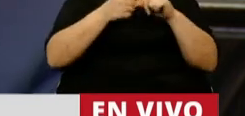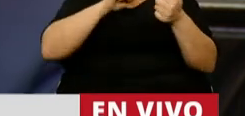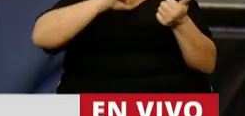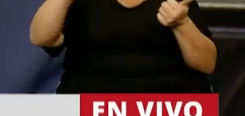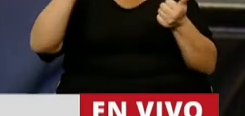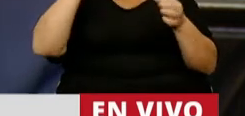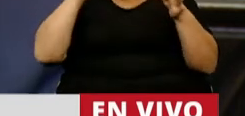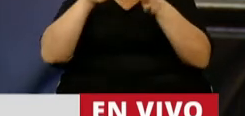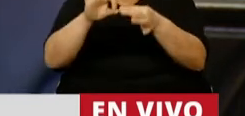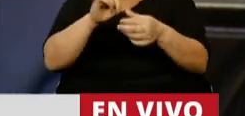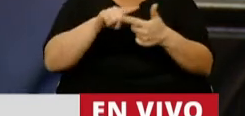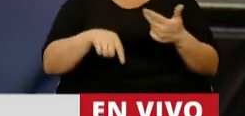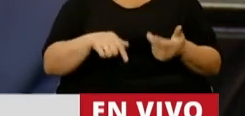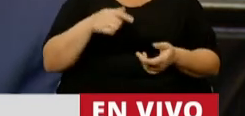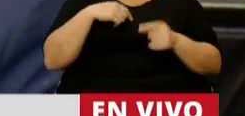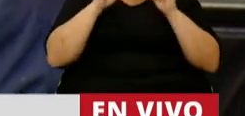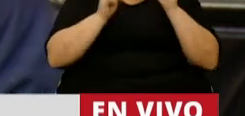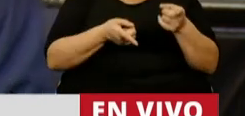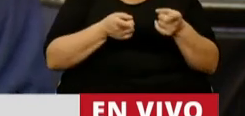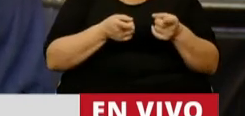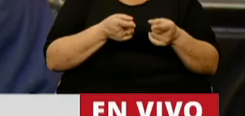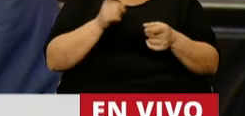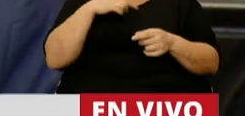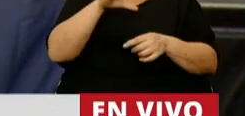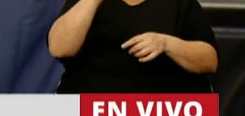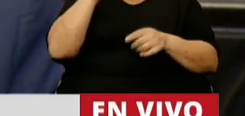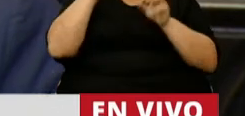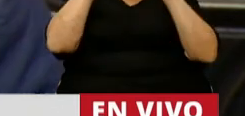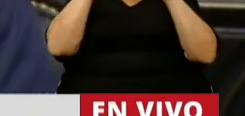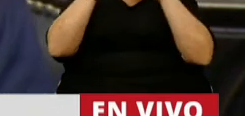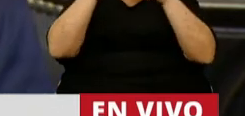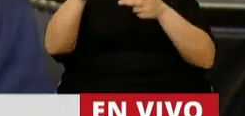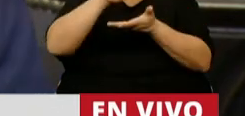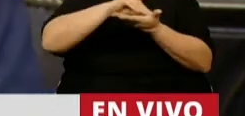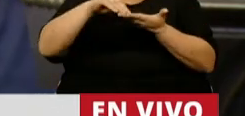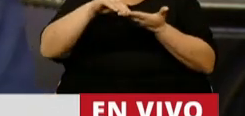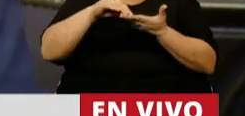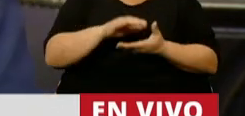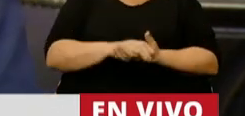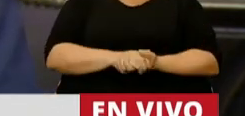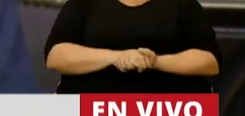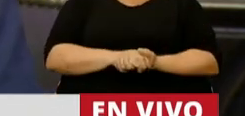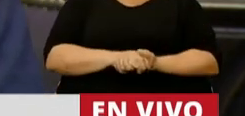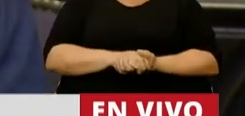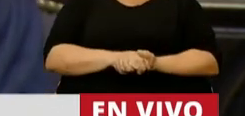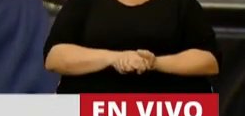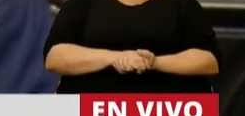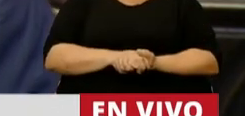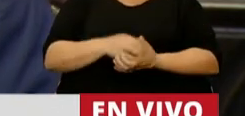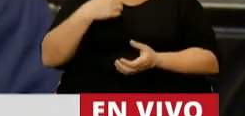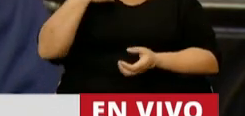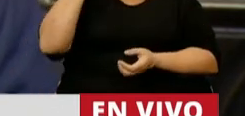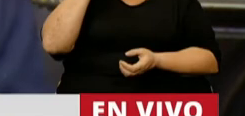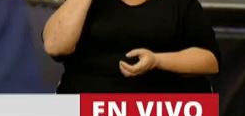inflación proyectada. Y acá quiero tomar un poco el discurso del diputado Heim. Yo creo